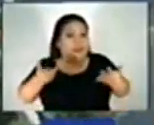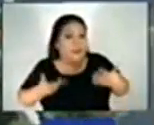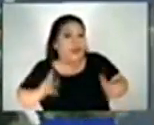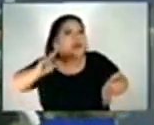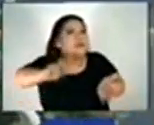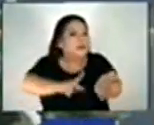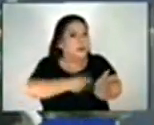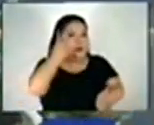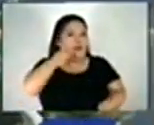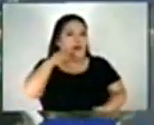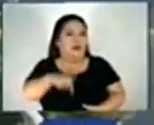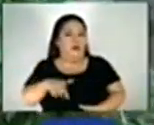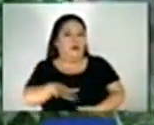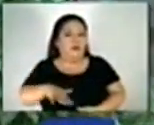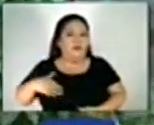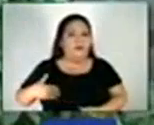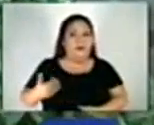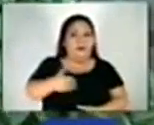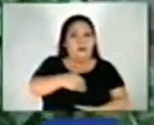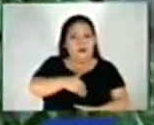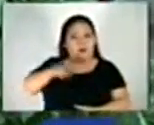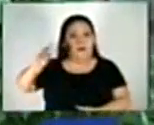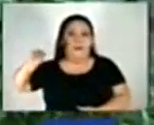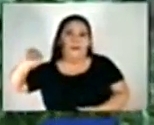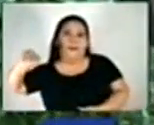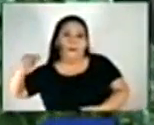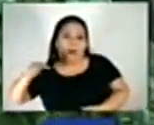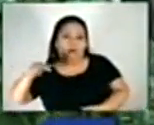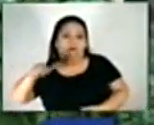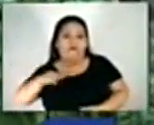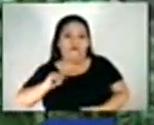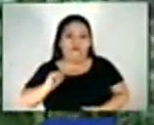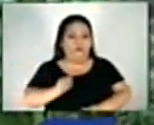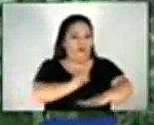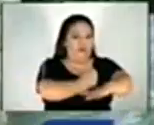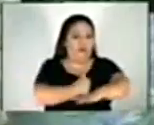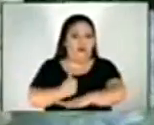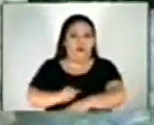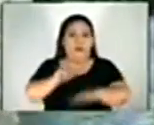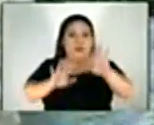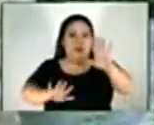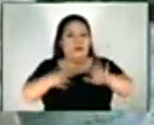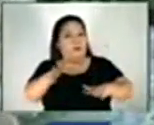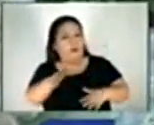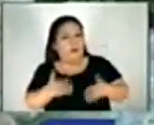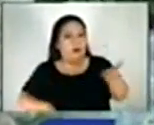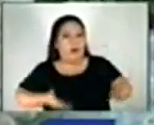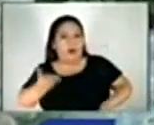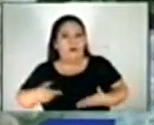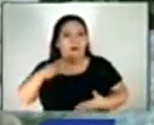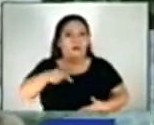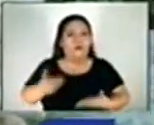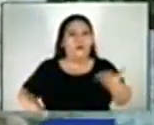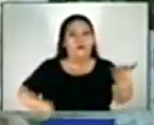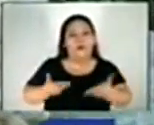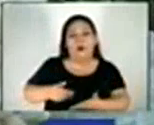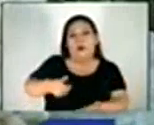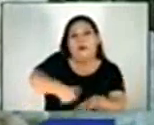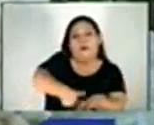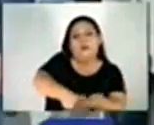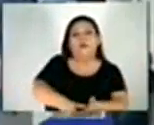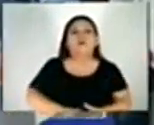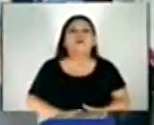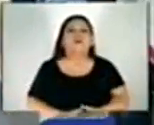prueba piloto que realiza el Ministerio de Agricultura y Ganadería, en el que se instalaron más de 10 puestos para establecer un centro de mayoreo